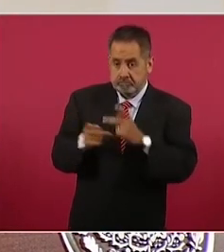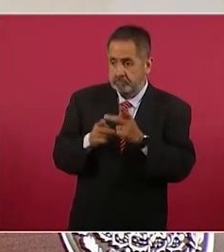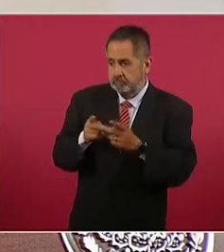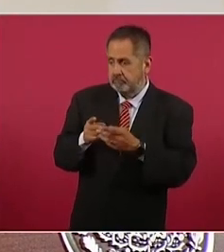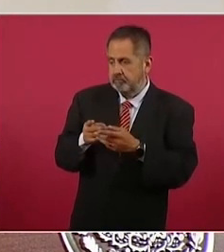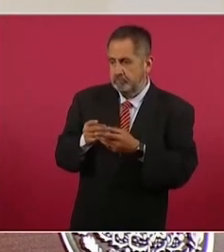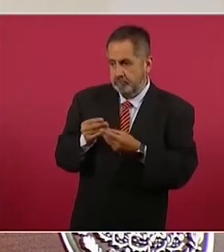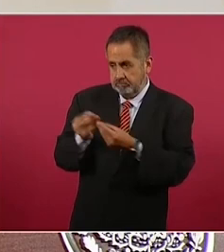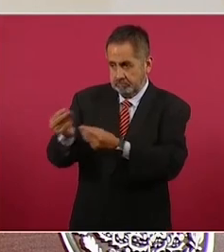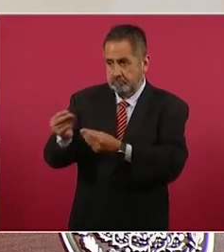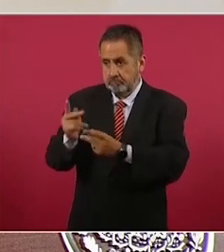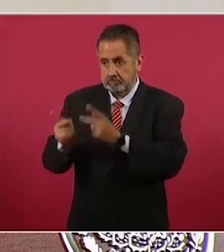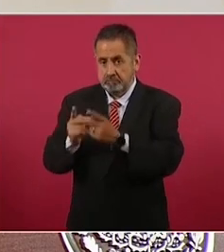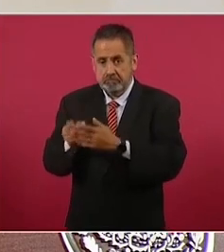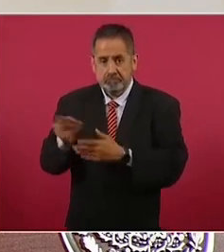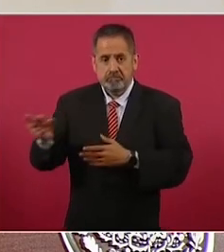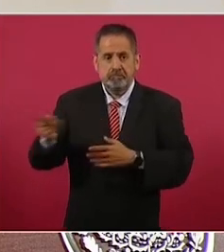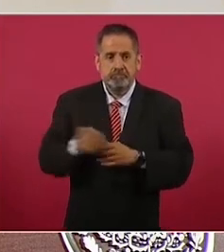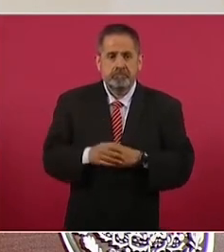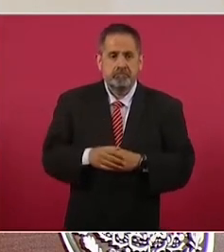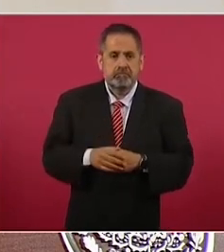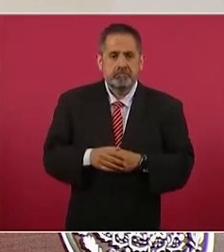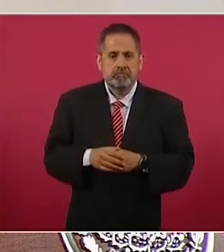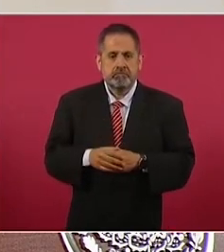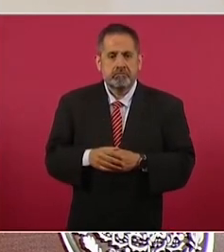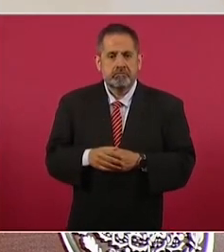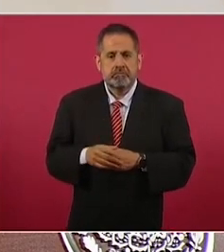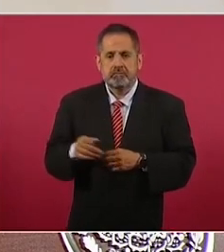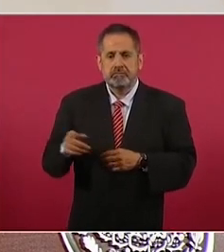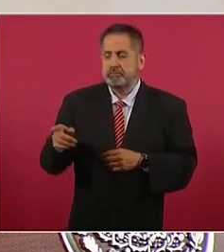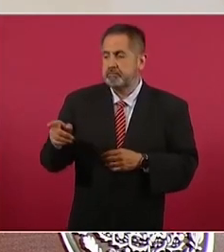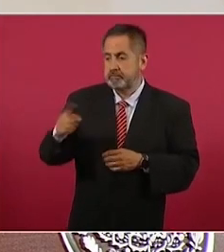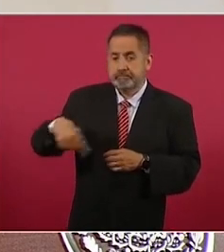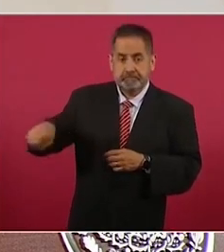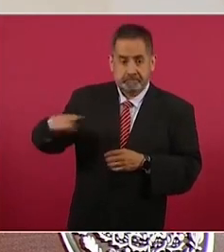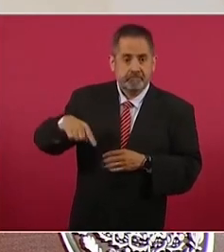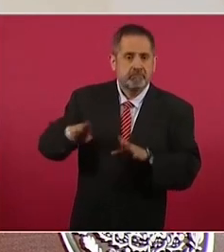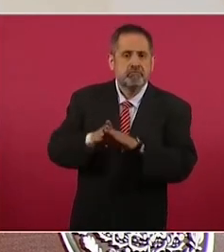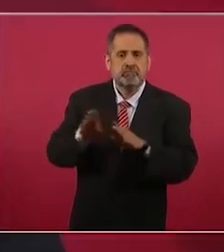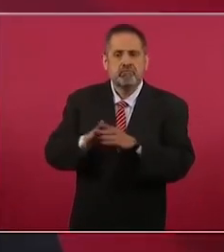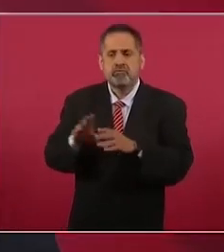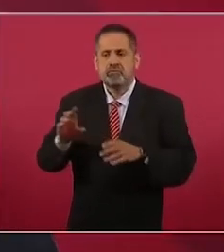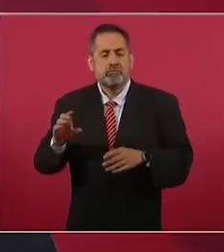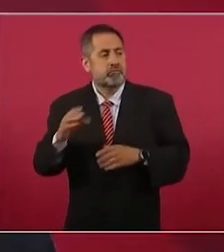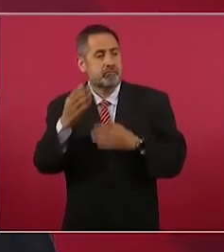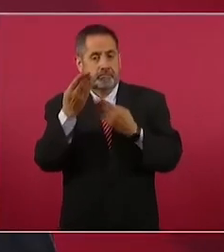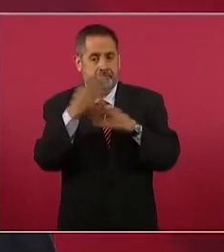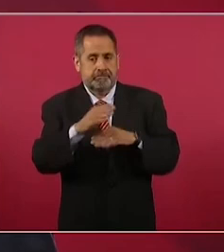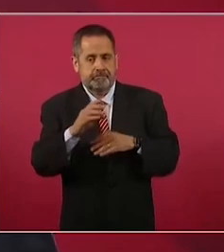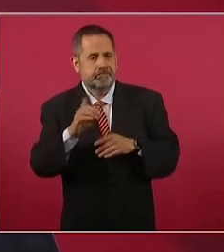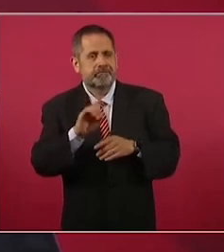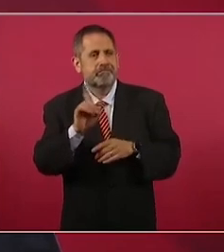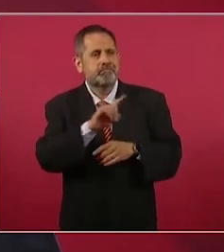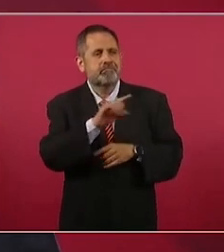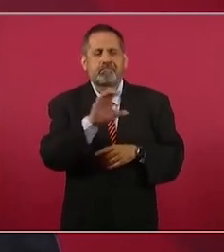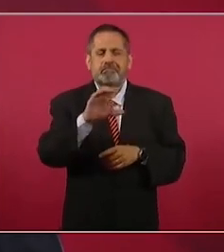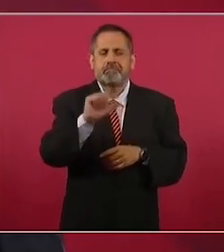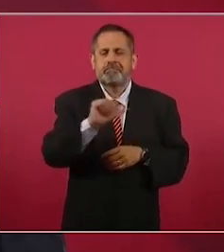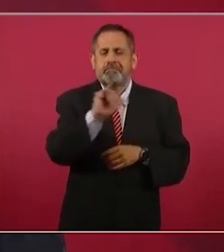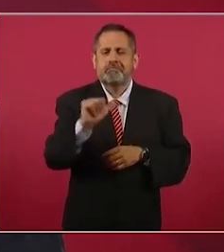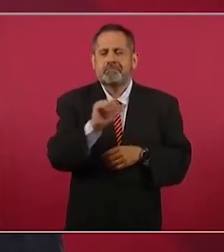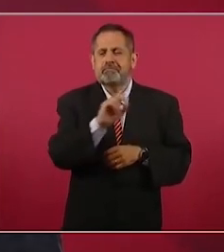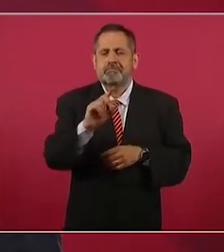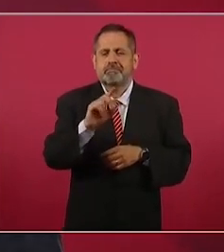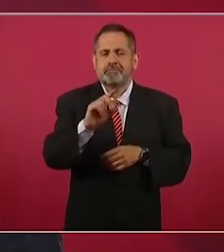clientela empezaban a pagar tasas altas de intereses. La